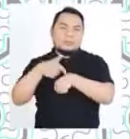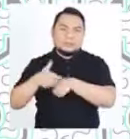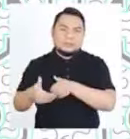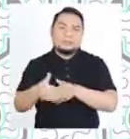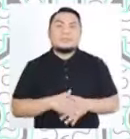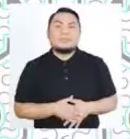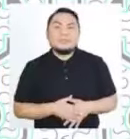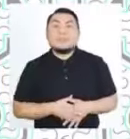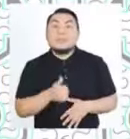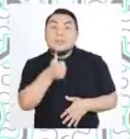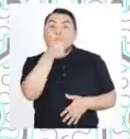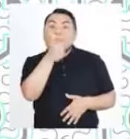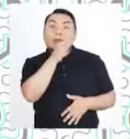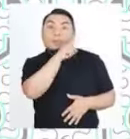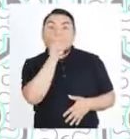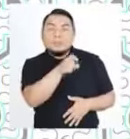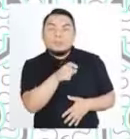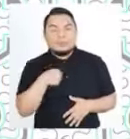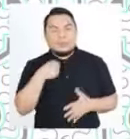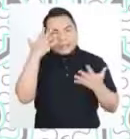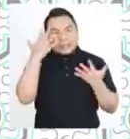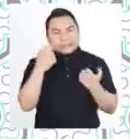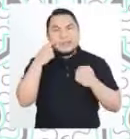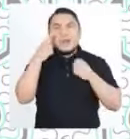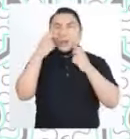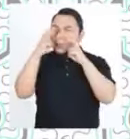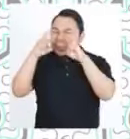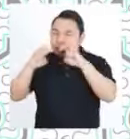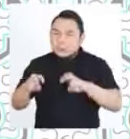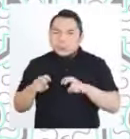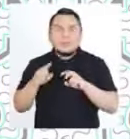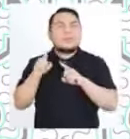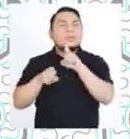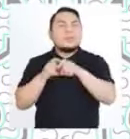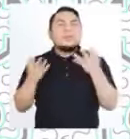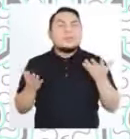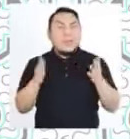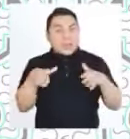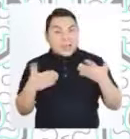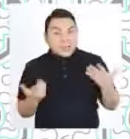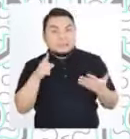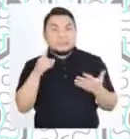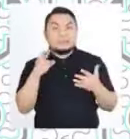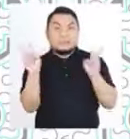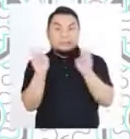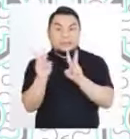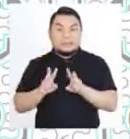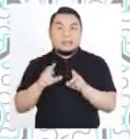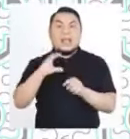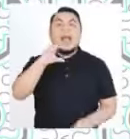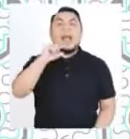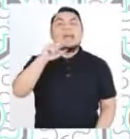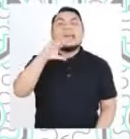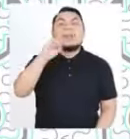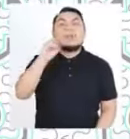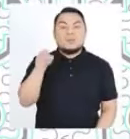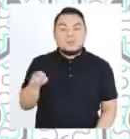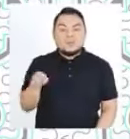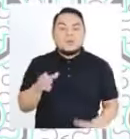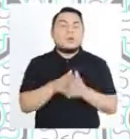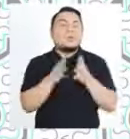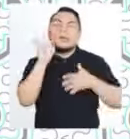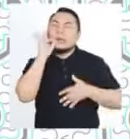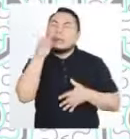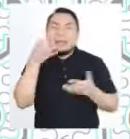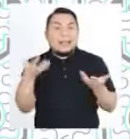todo momento. Buena pregunta. Quisiera averiguarlo. Por ejemplo, existe una verdura llamada caigua,